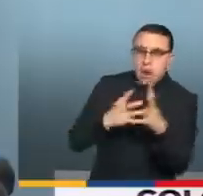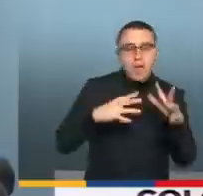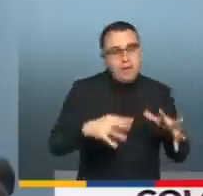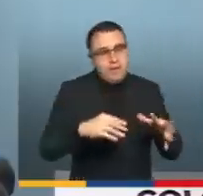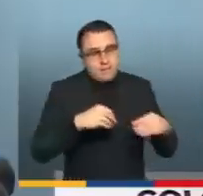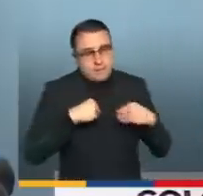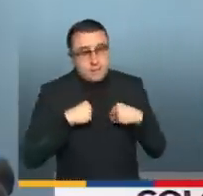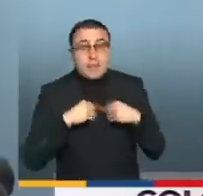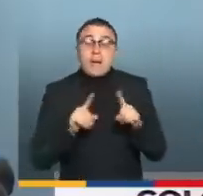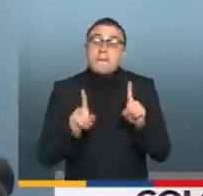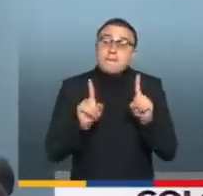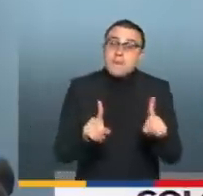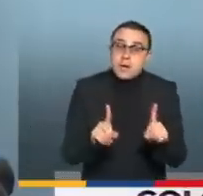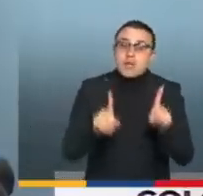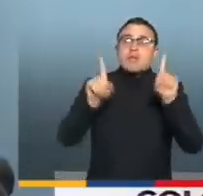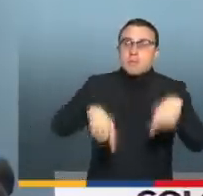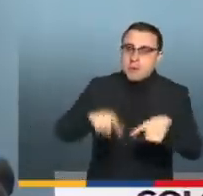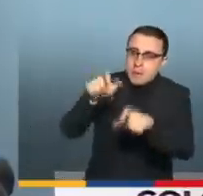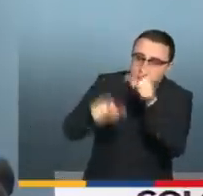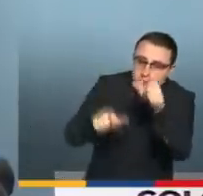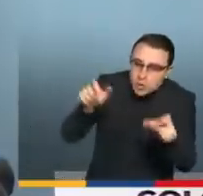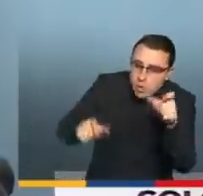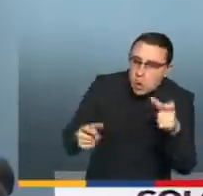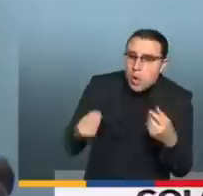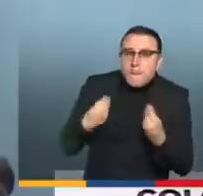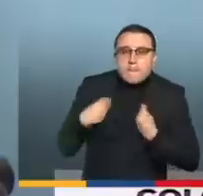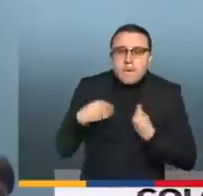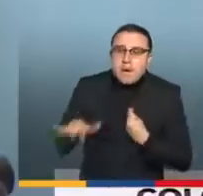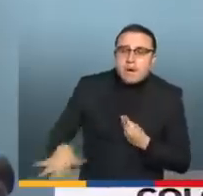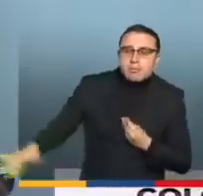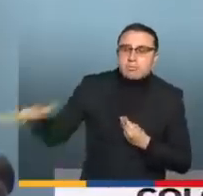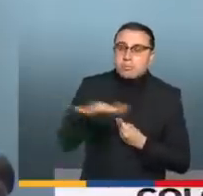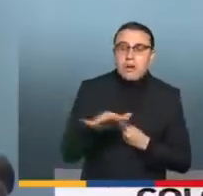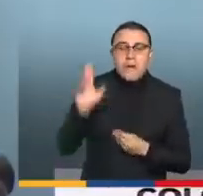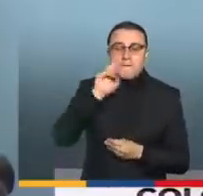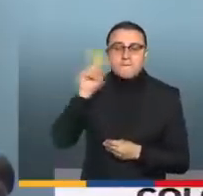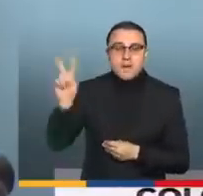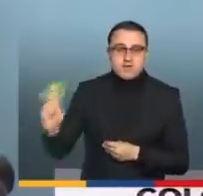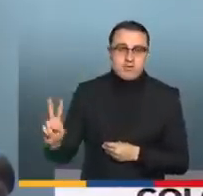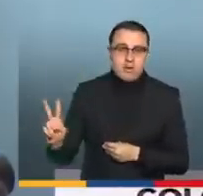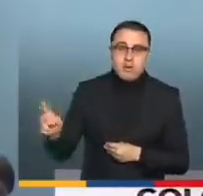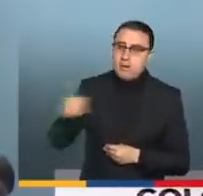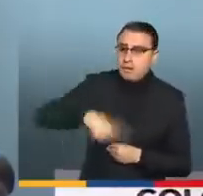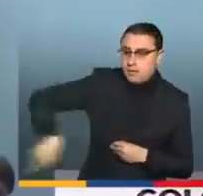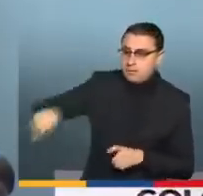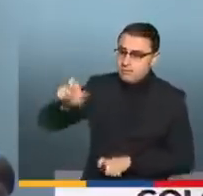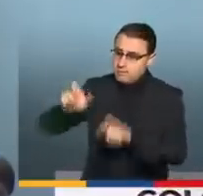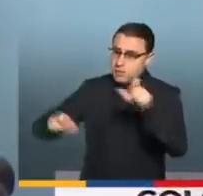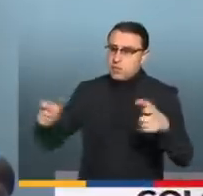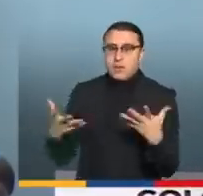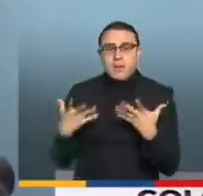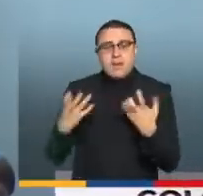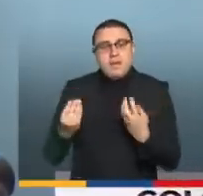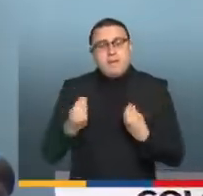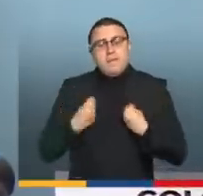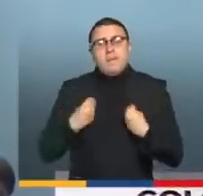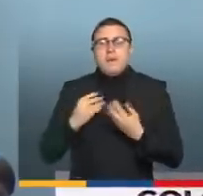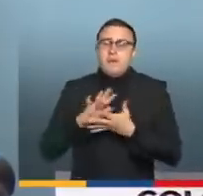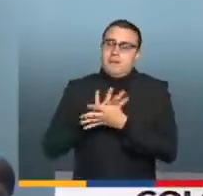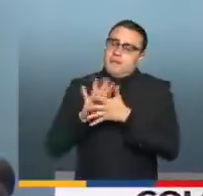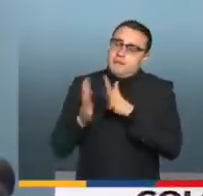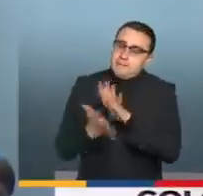por las poblaciones, el pueblo venezolano, la gente que quiere vivir en paz,